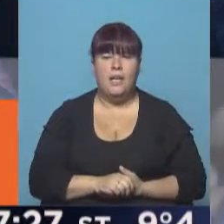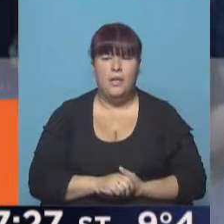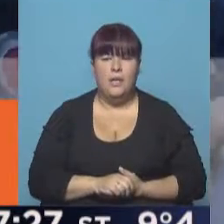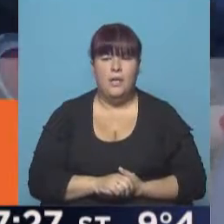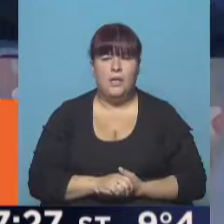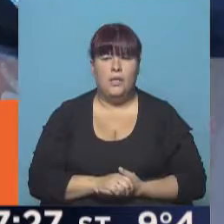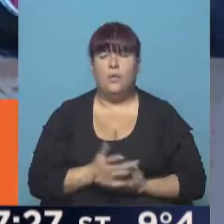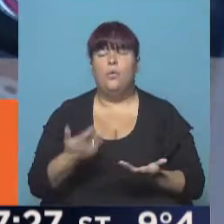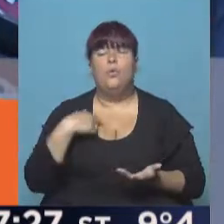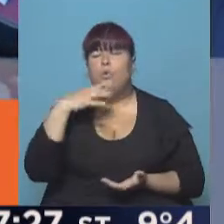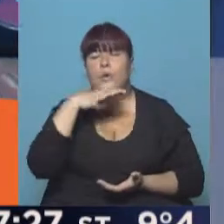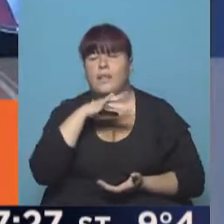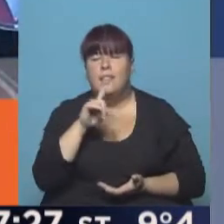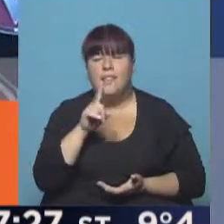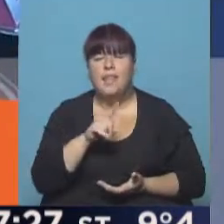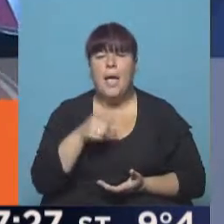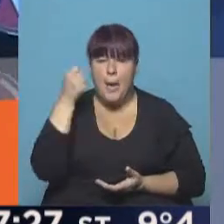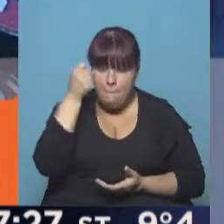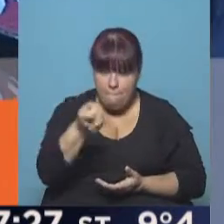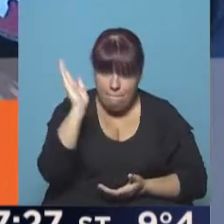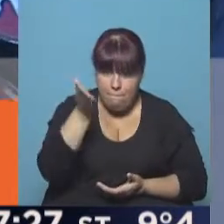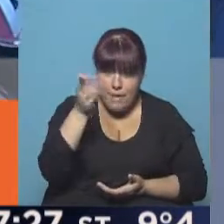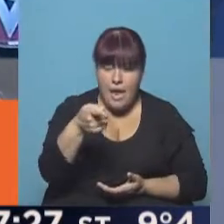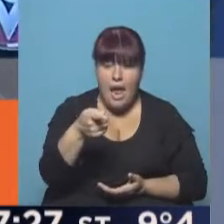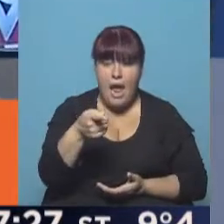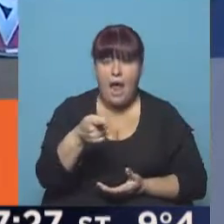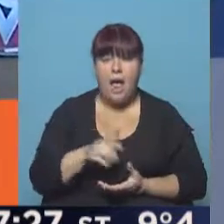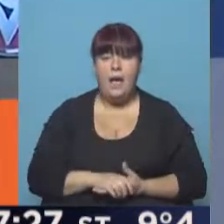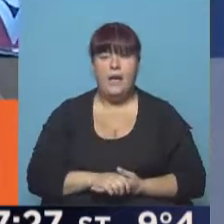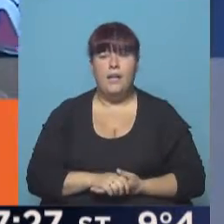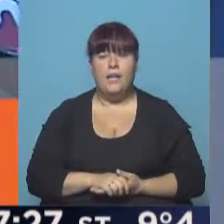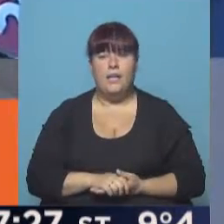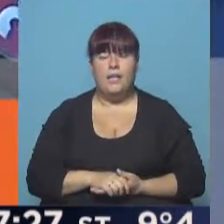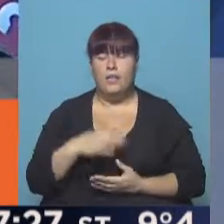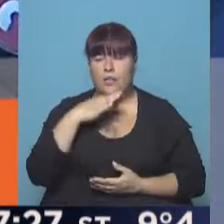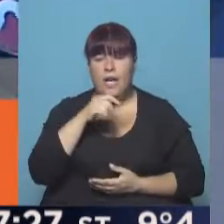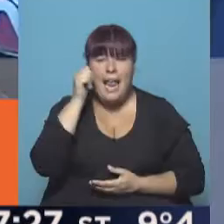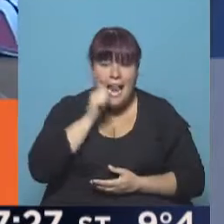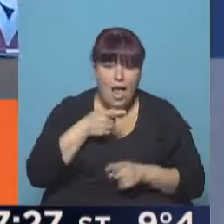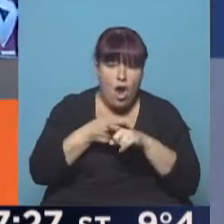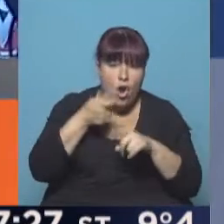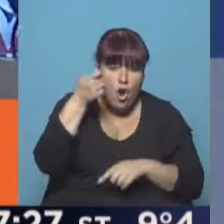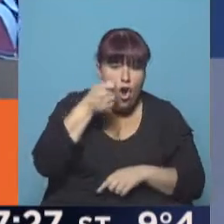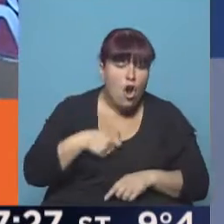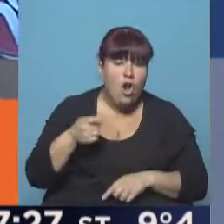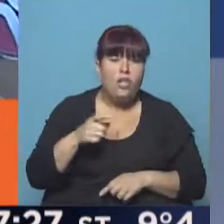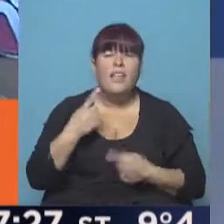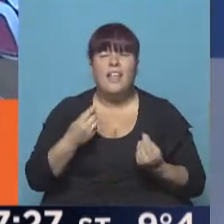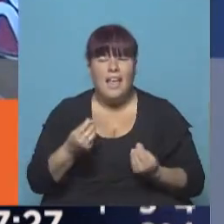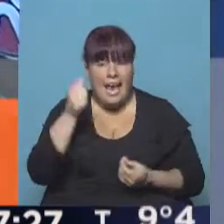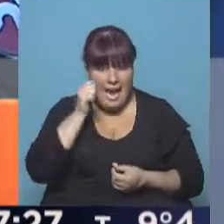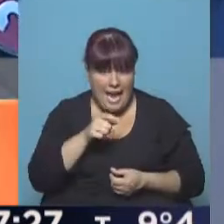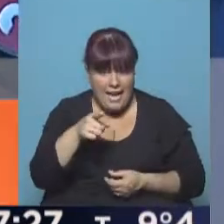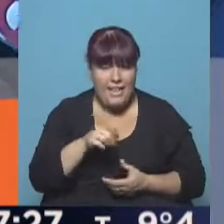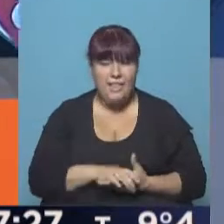Oh, señor, no entiende. ¿Le quisieron pegar a usted? ¿La hirieron? ¿La cortaron? ¿Qué? ¿Está herida